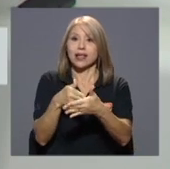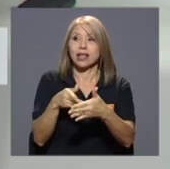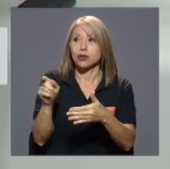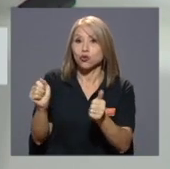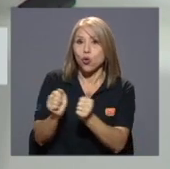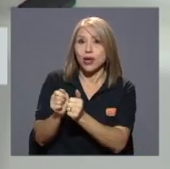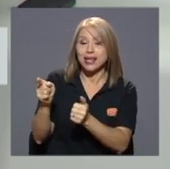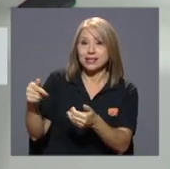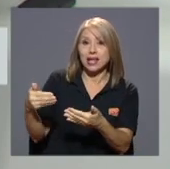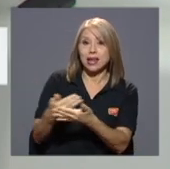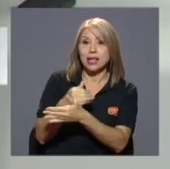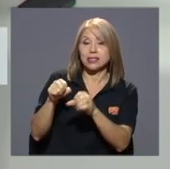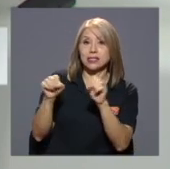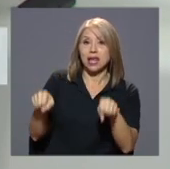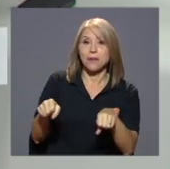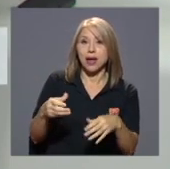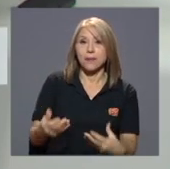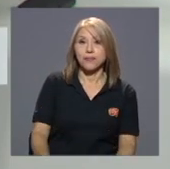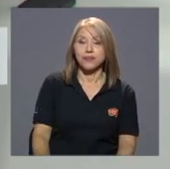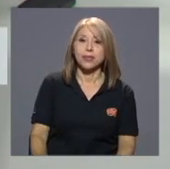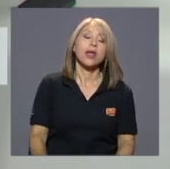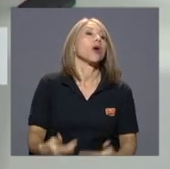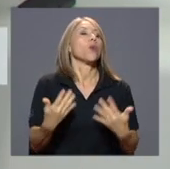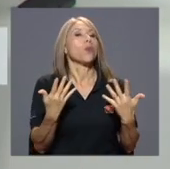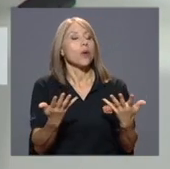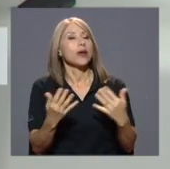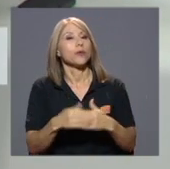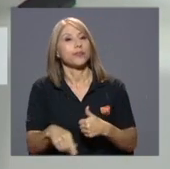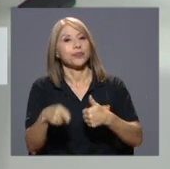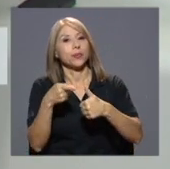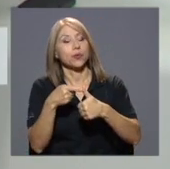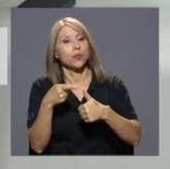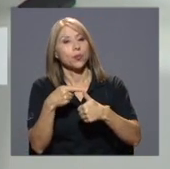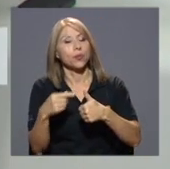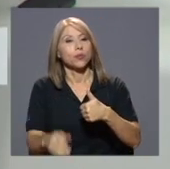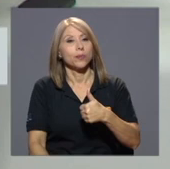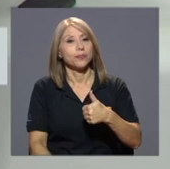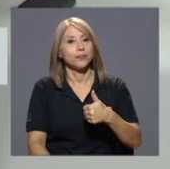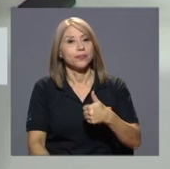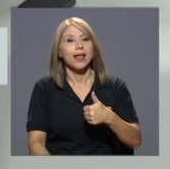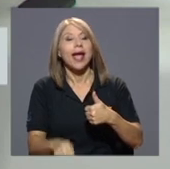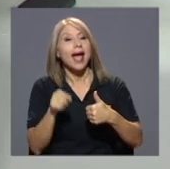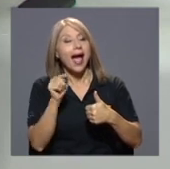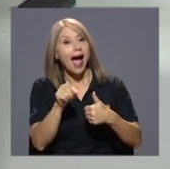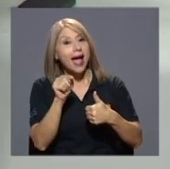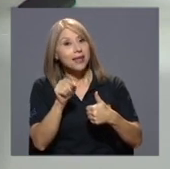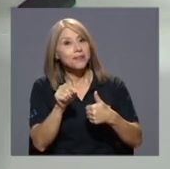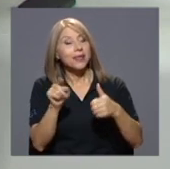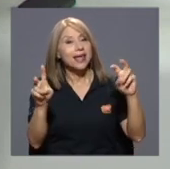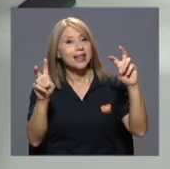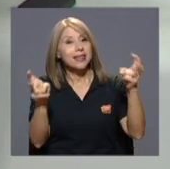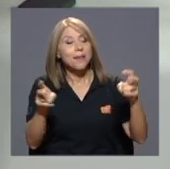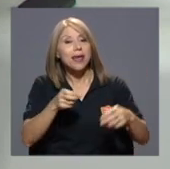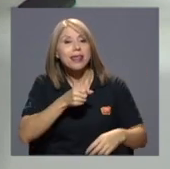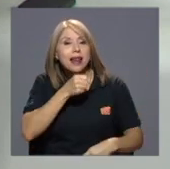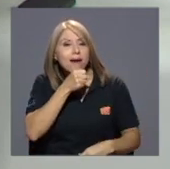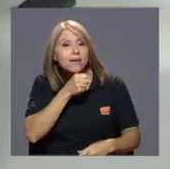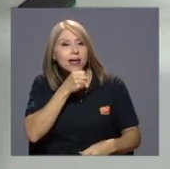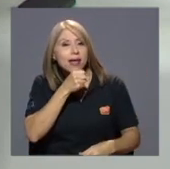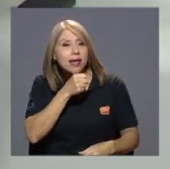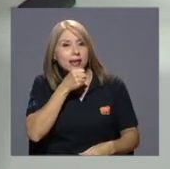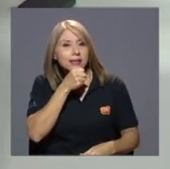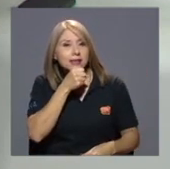que...? Bueno, vamos por parte. Uno, ahí es donde, en el tema de la vejez, ahí es donde